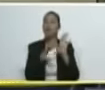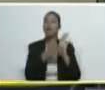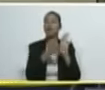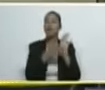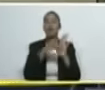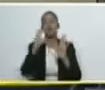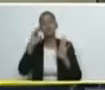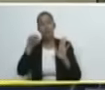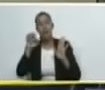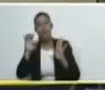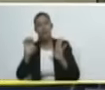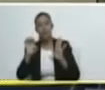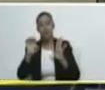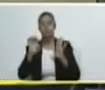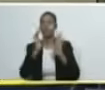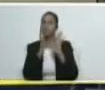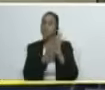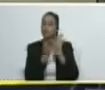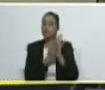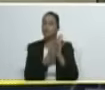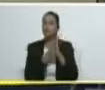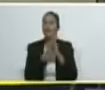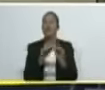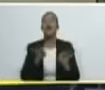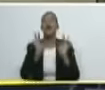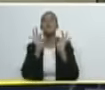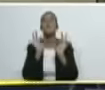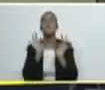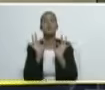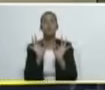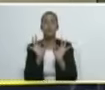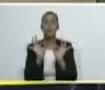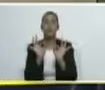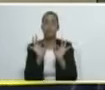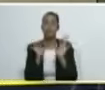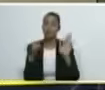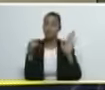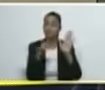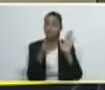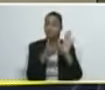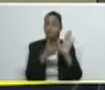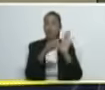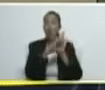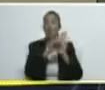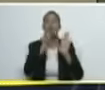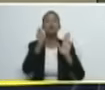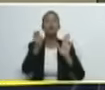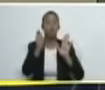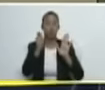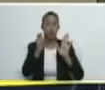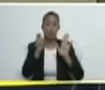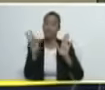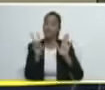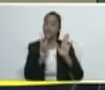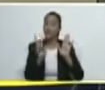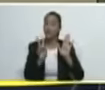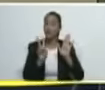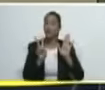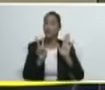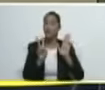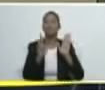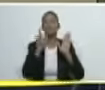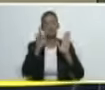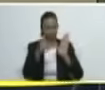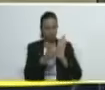y especialmente, y tenemos que hacer este señalamiento, la Constitución de la República Bolivariana de Venezuela